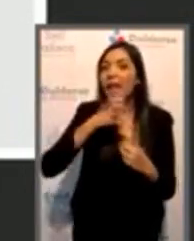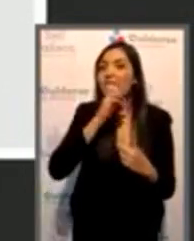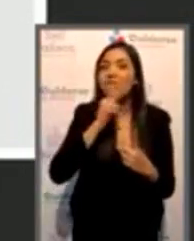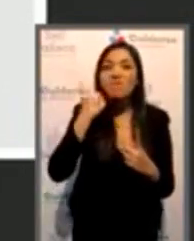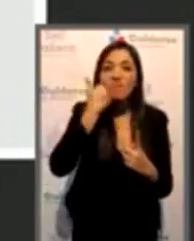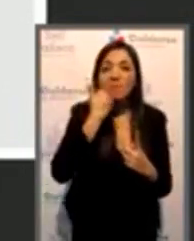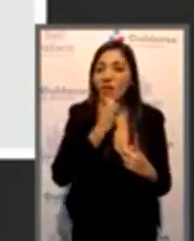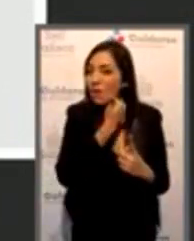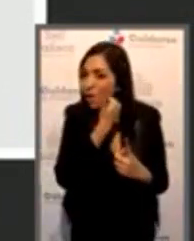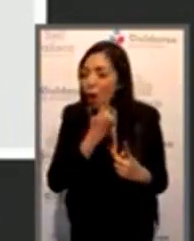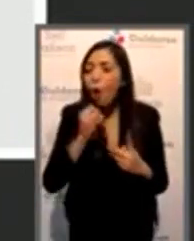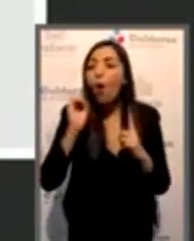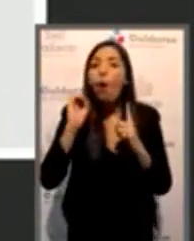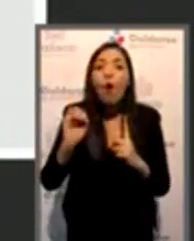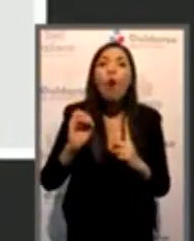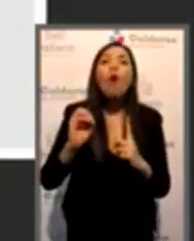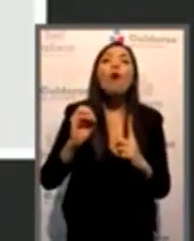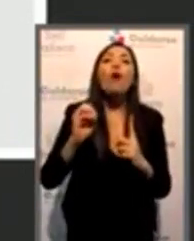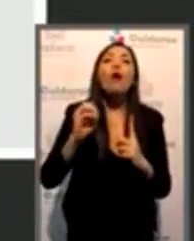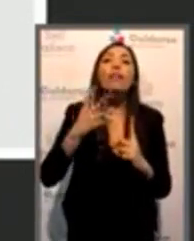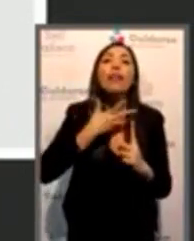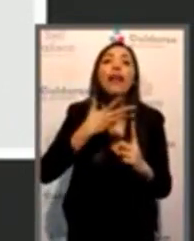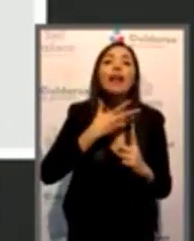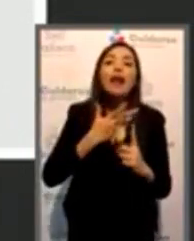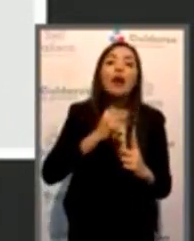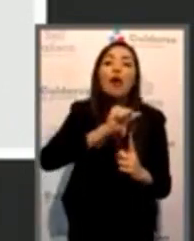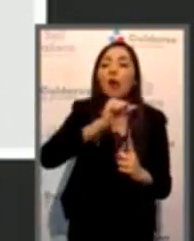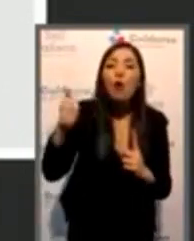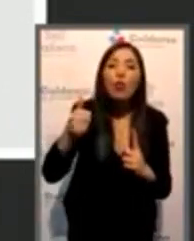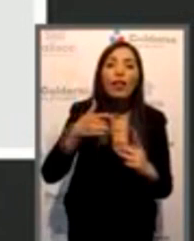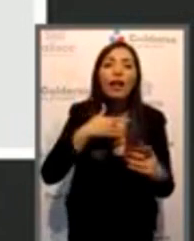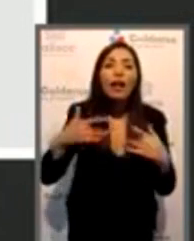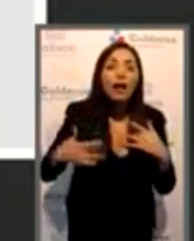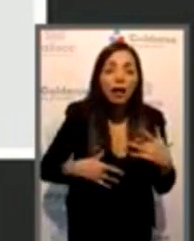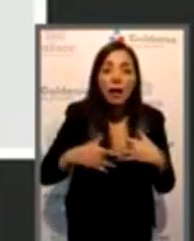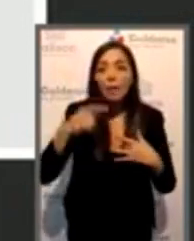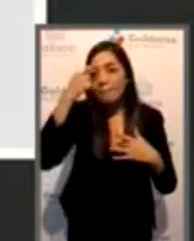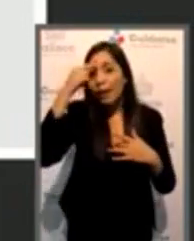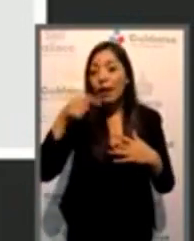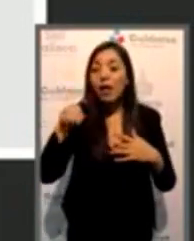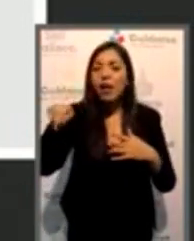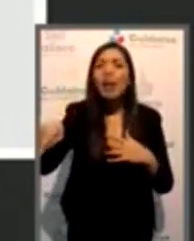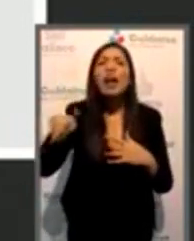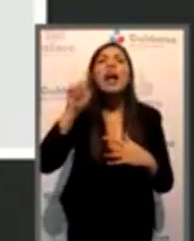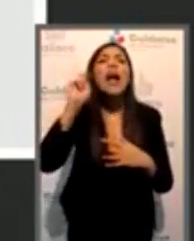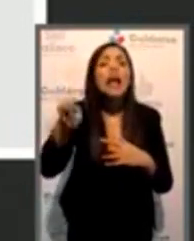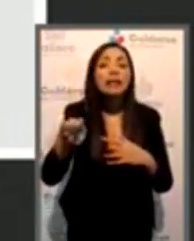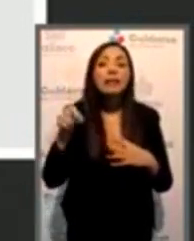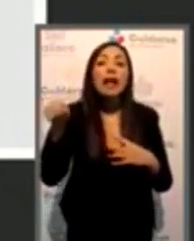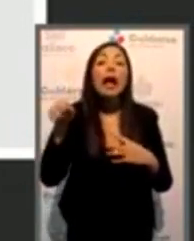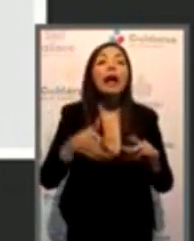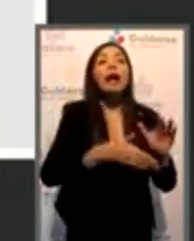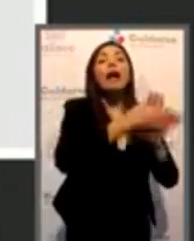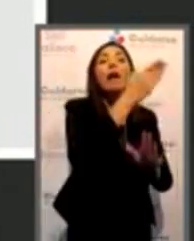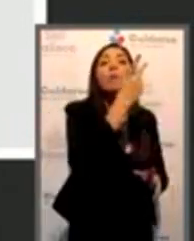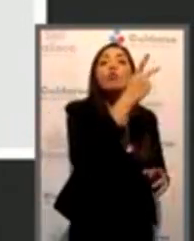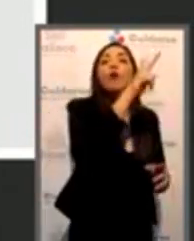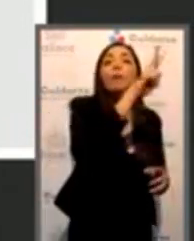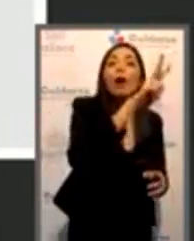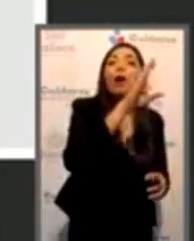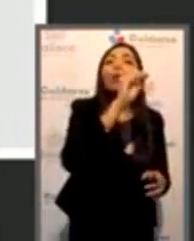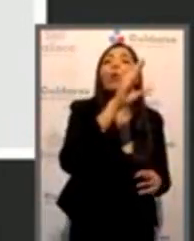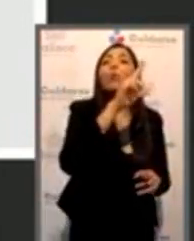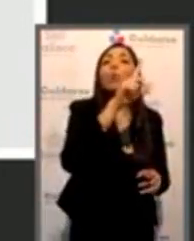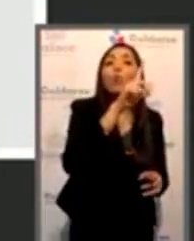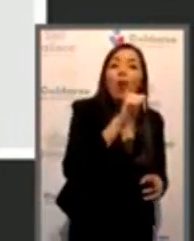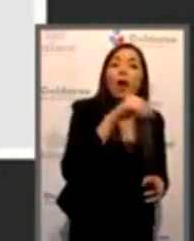dar flujo ordinario con sus principales puntos de traslado, que era Puerto Vallarta, Aranda, Zapotlanejo, Cocula,